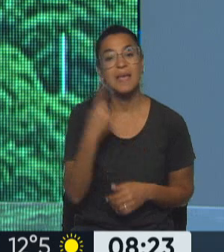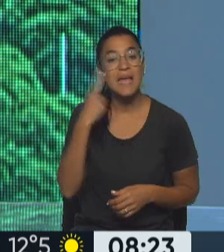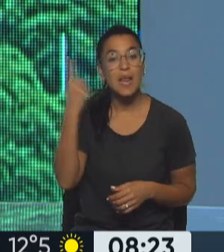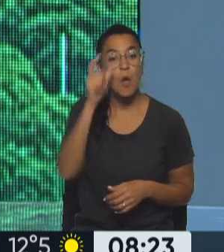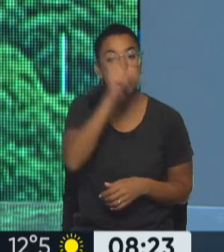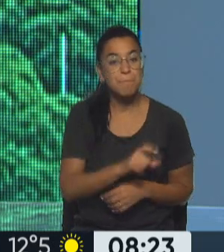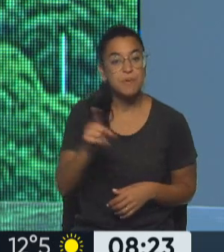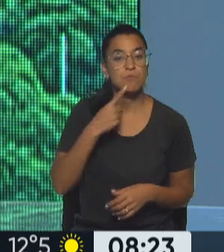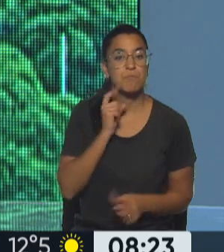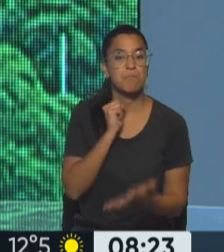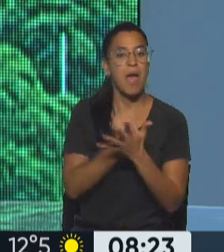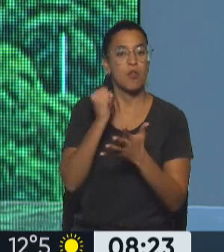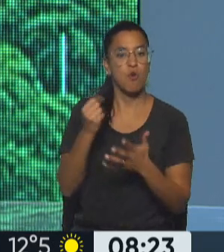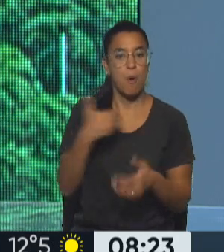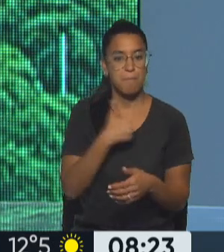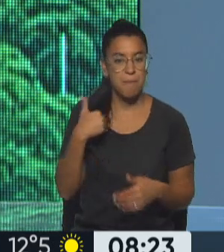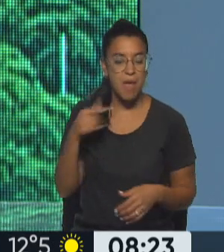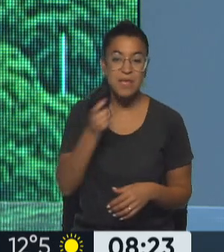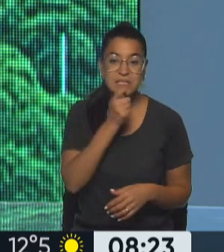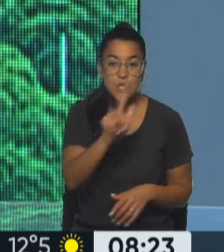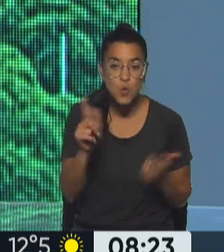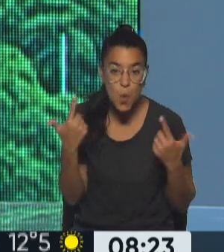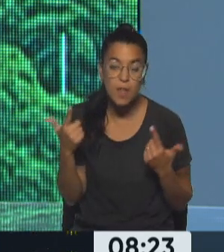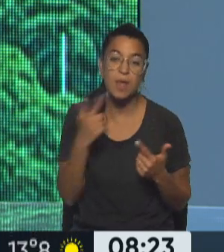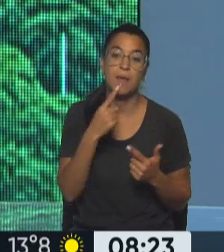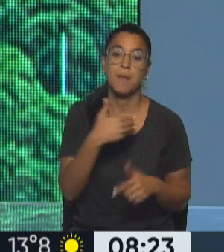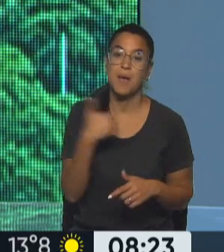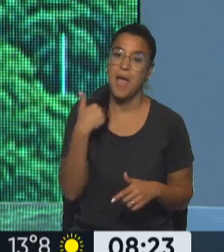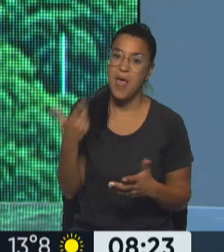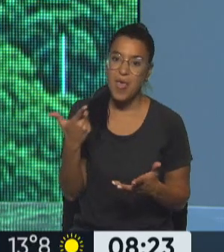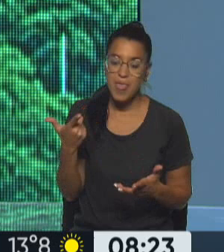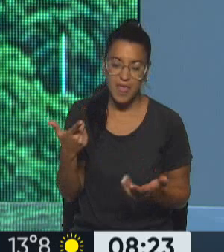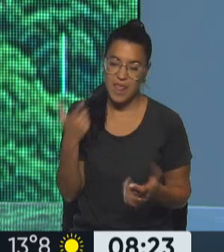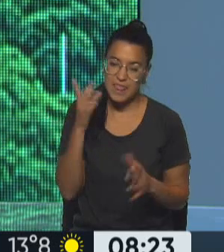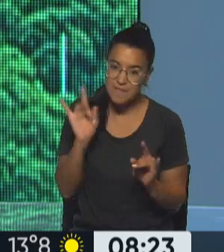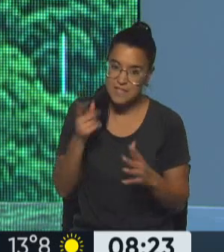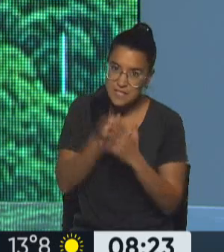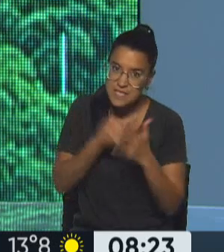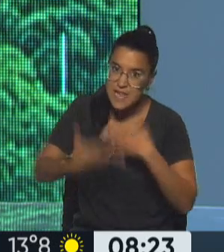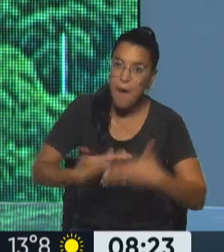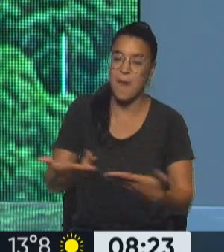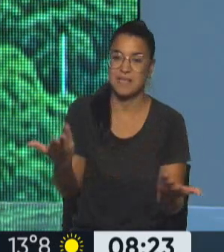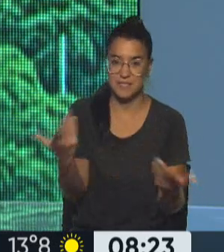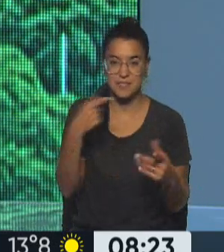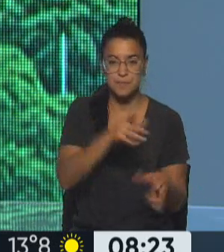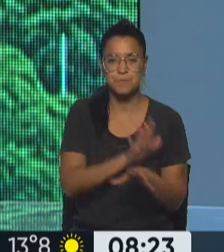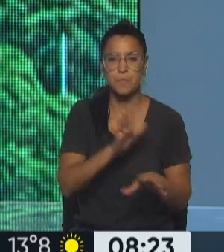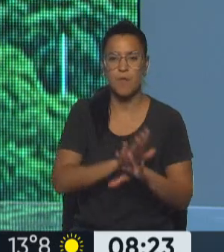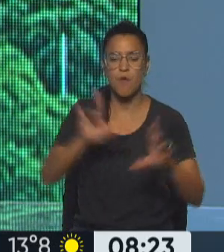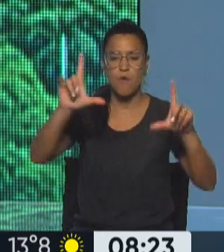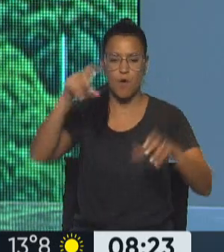sin duda marcó a las madres, porque sin esa personalidad las madres muy difícilmente podrían haber avanzado. Esas fotos adelante